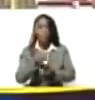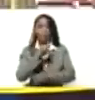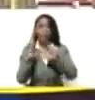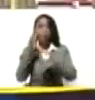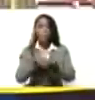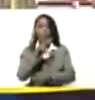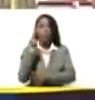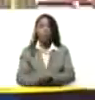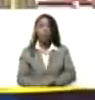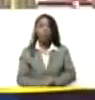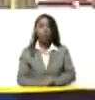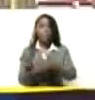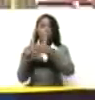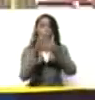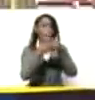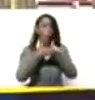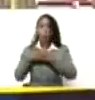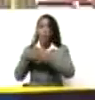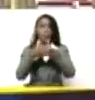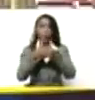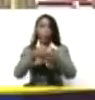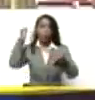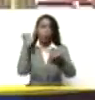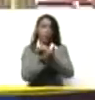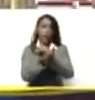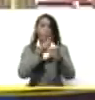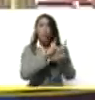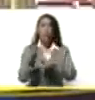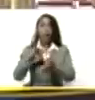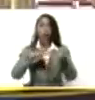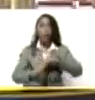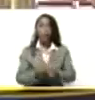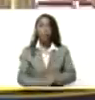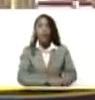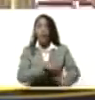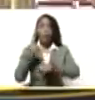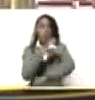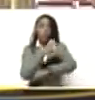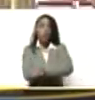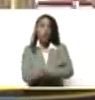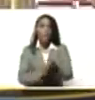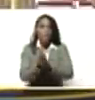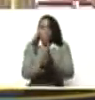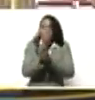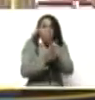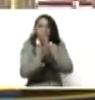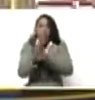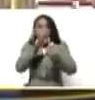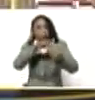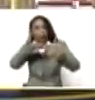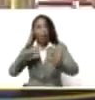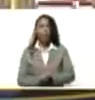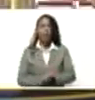pero no aquí en el mundo entero la gente creyó que se había acabado el coronavirus